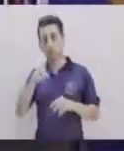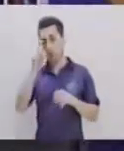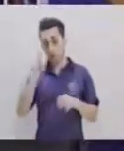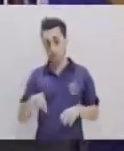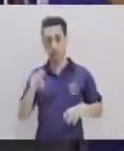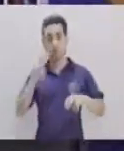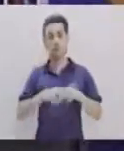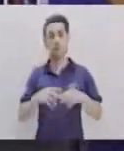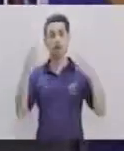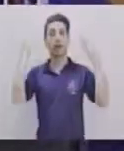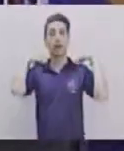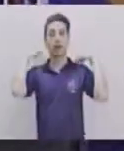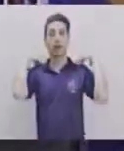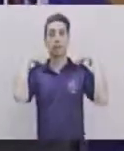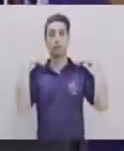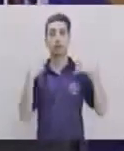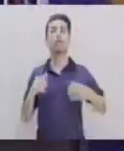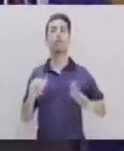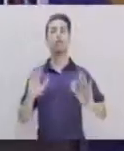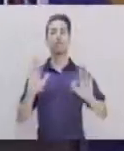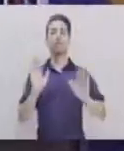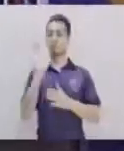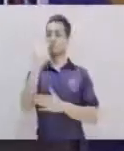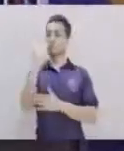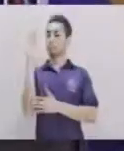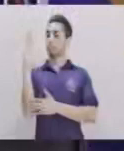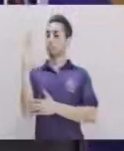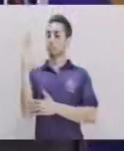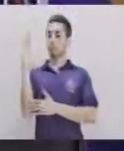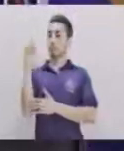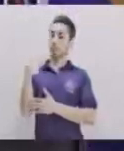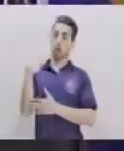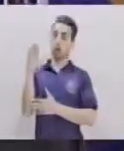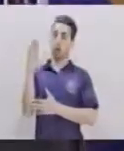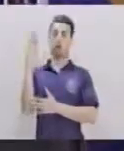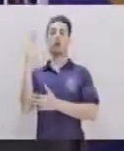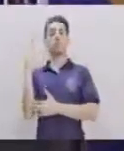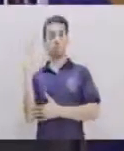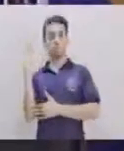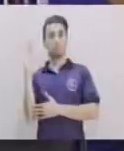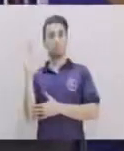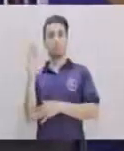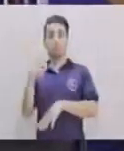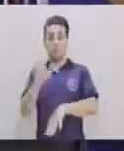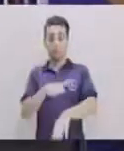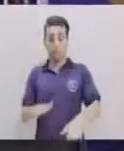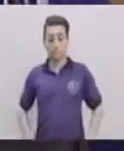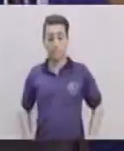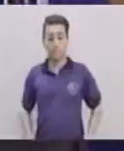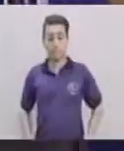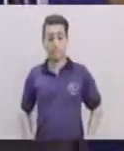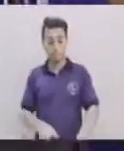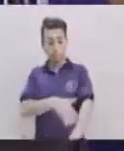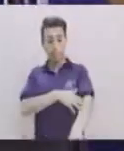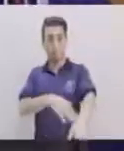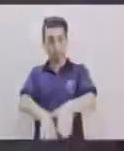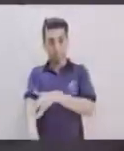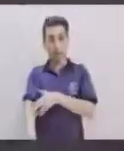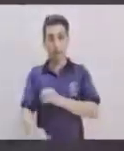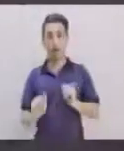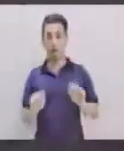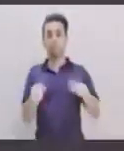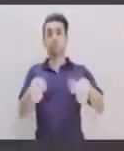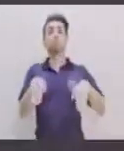estar sentados con nuestra espalda recta, exacto, y nuestras piernas colocadas correctamente. Así no nos